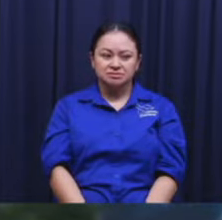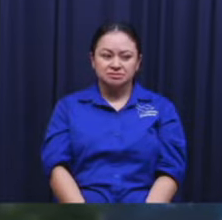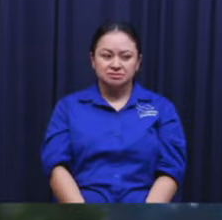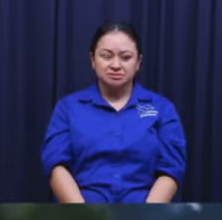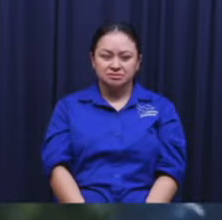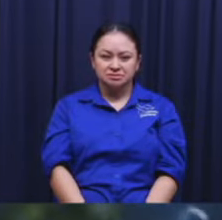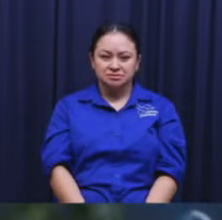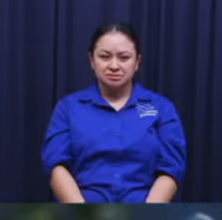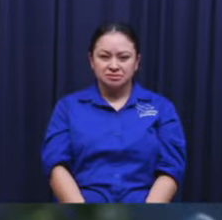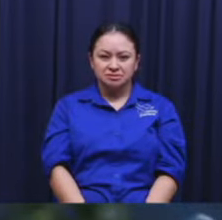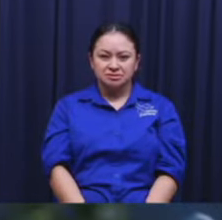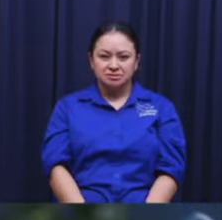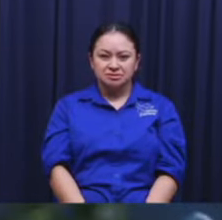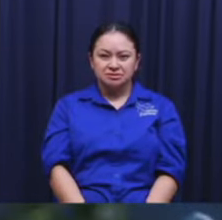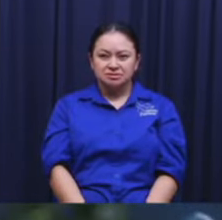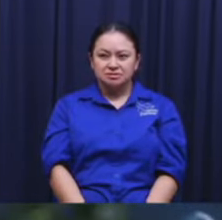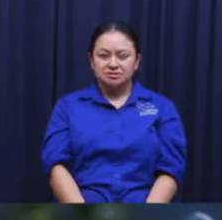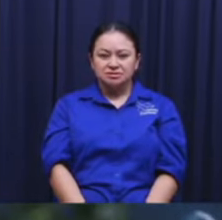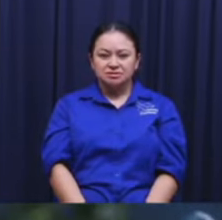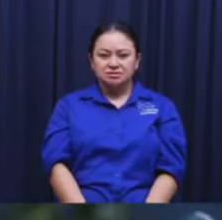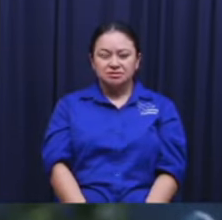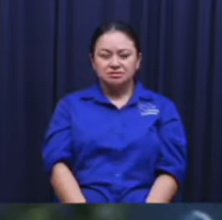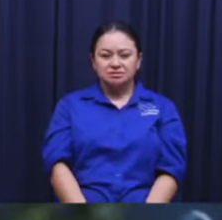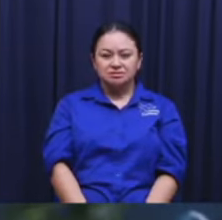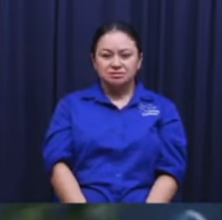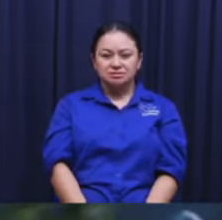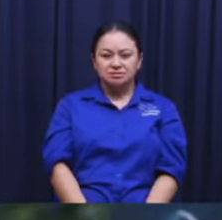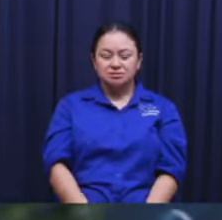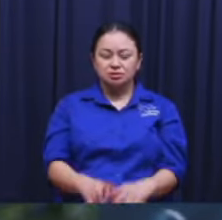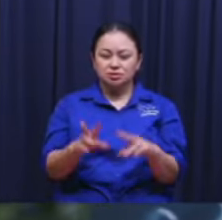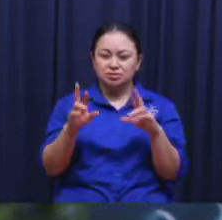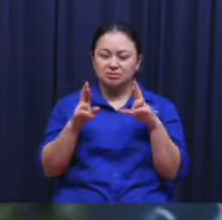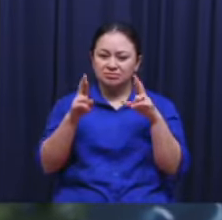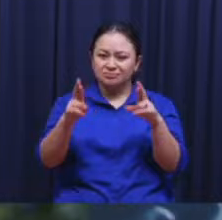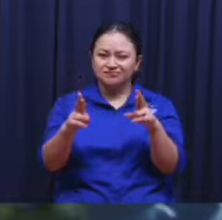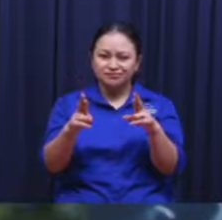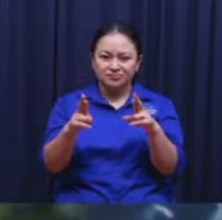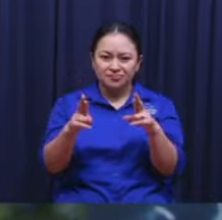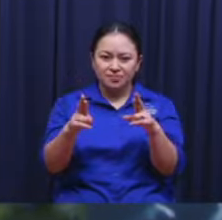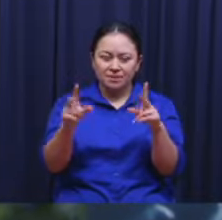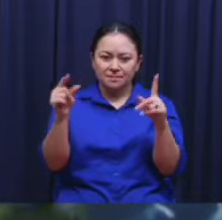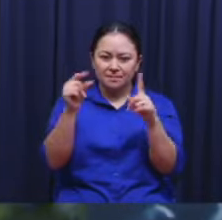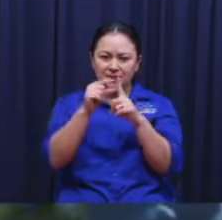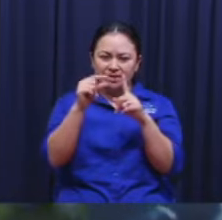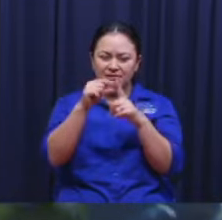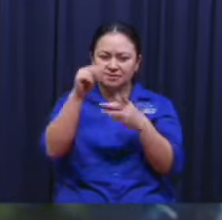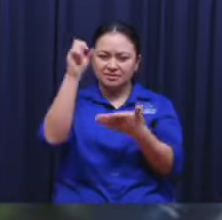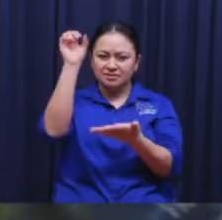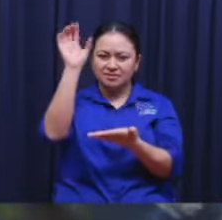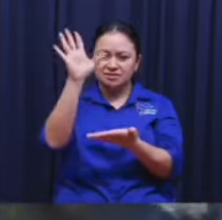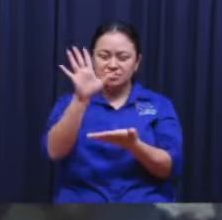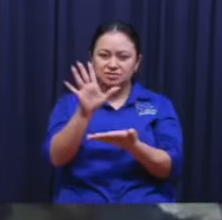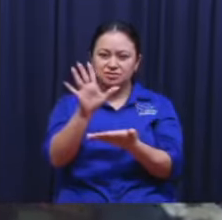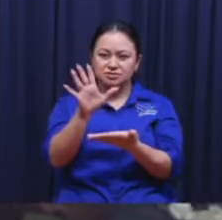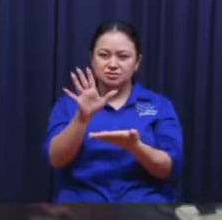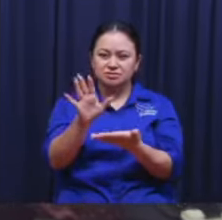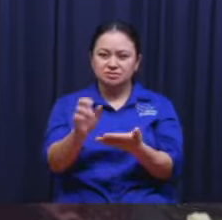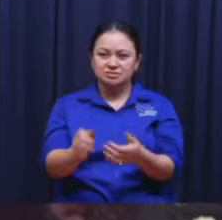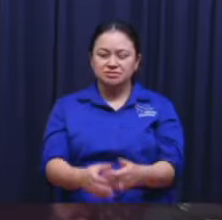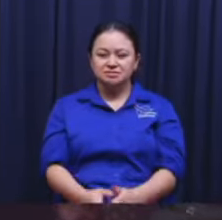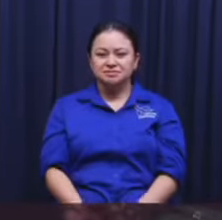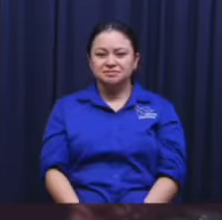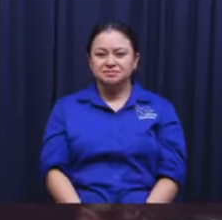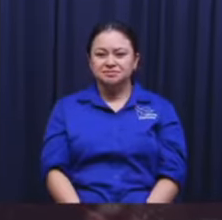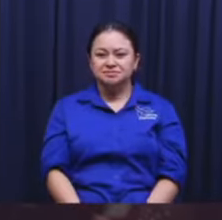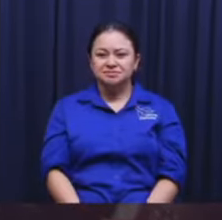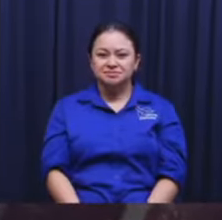se estuvo ministrando y ministrando toda la semana. ¿Cuántos vinieron en la semana? Va, más algún día, unos que